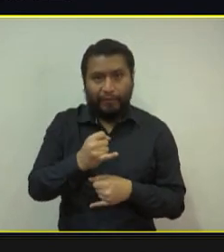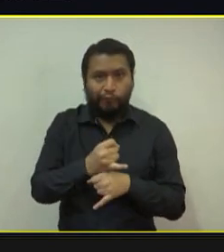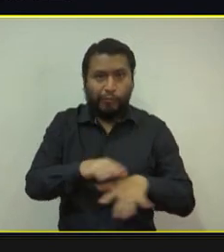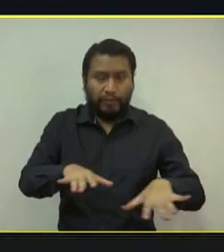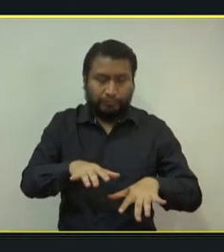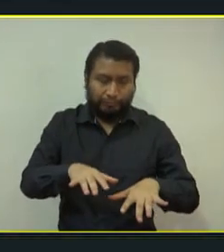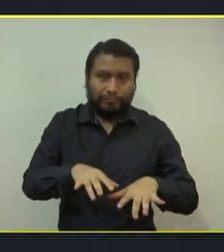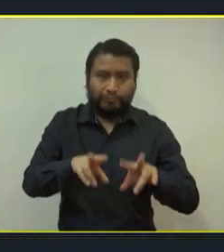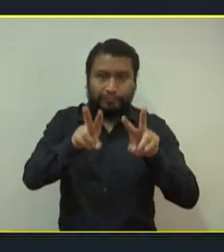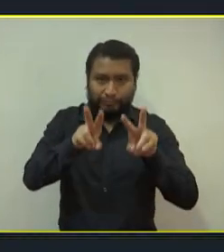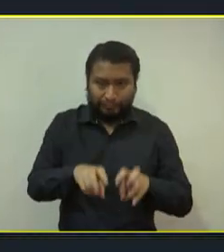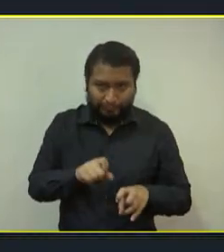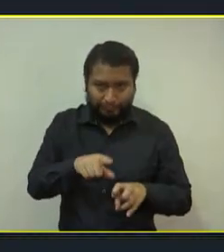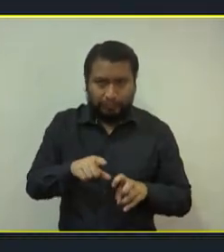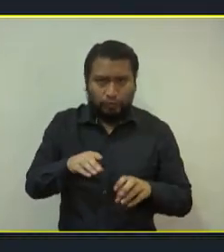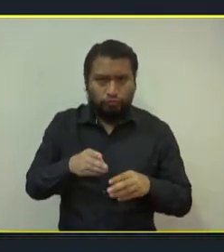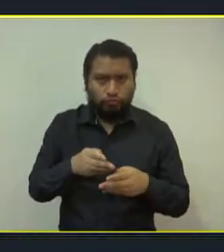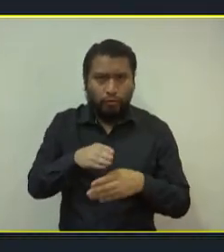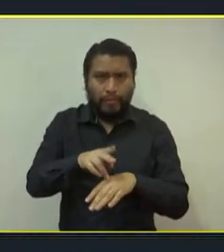cutánea y los cuidados de esta.